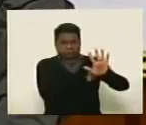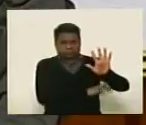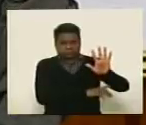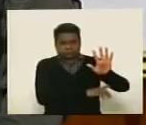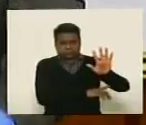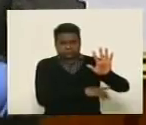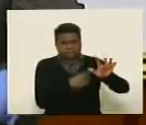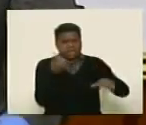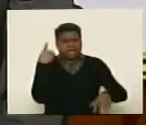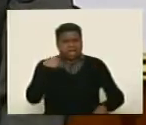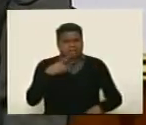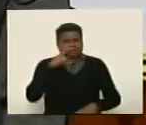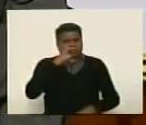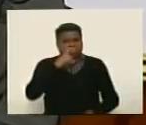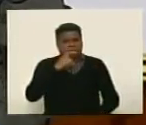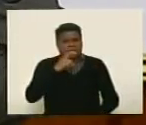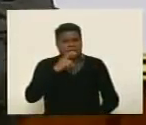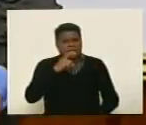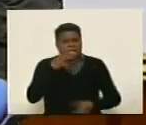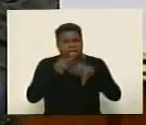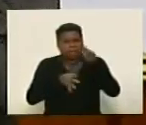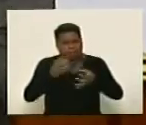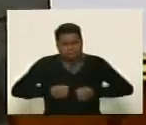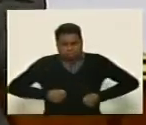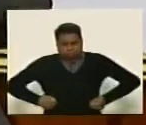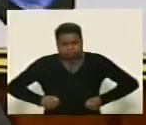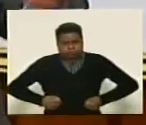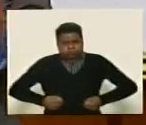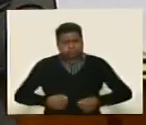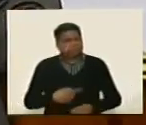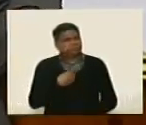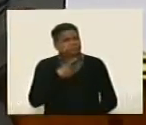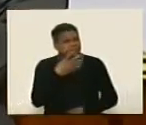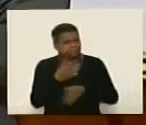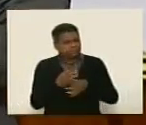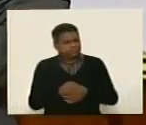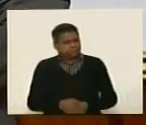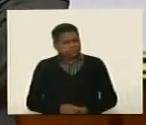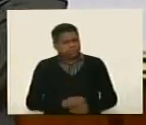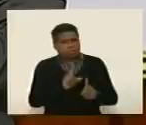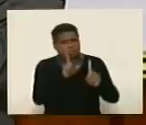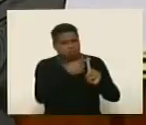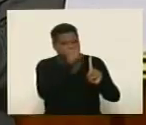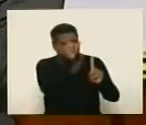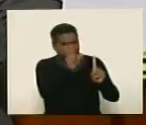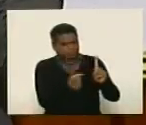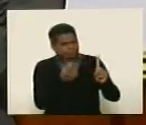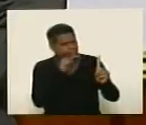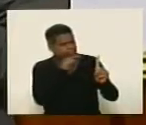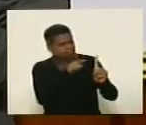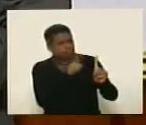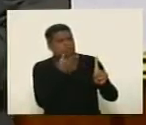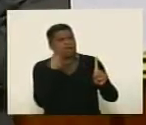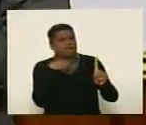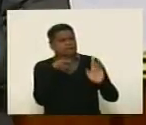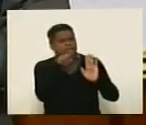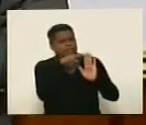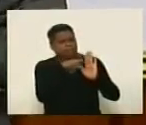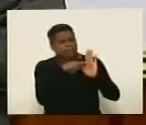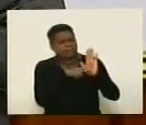fue presidente de la Comisión Constitucional y fue uno de los correlatores del